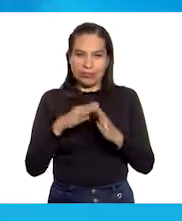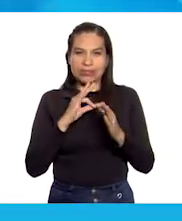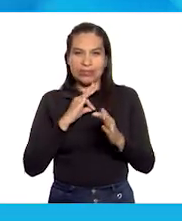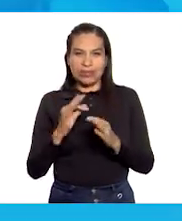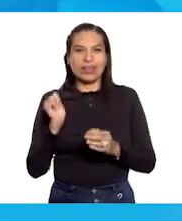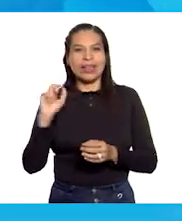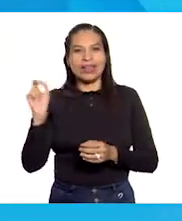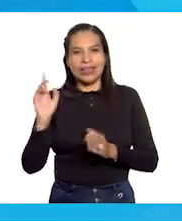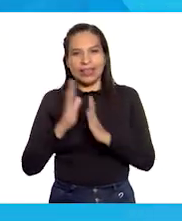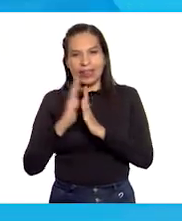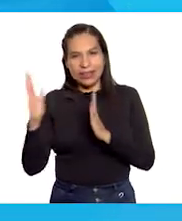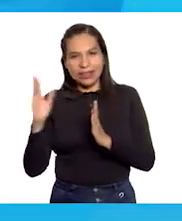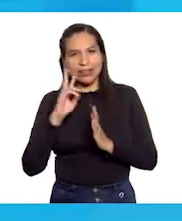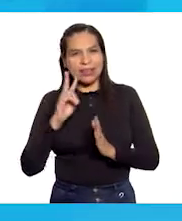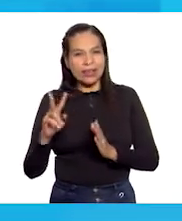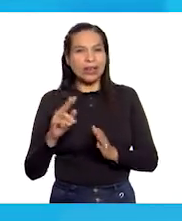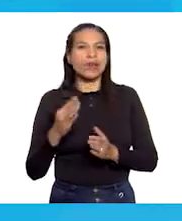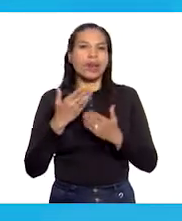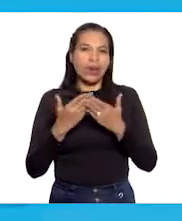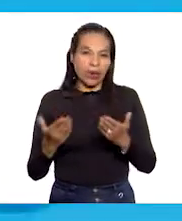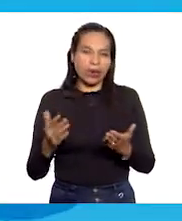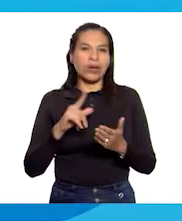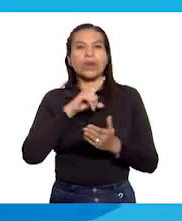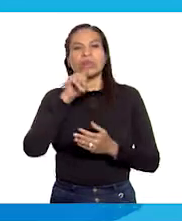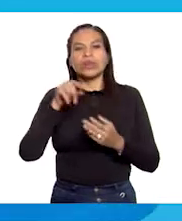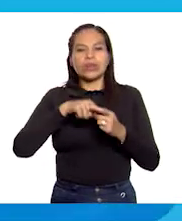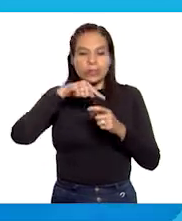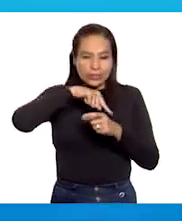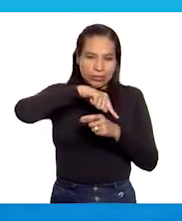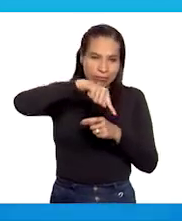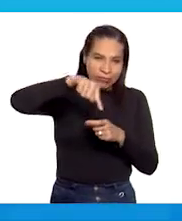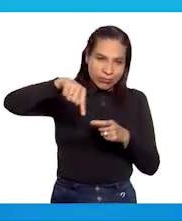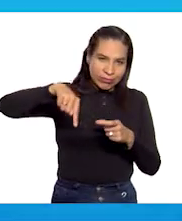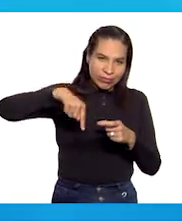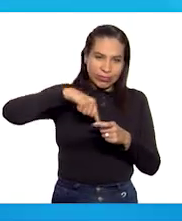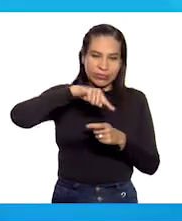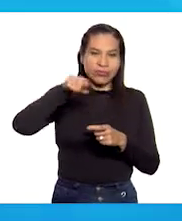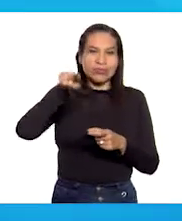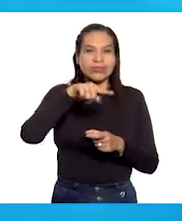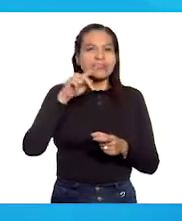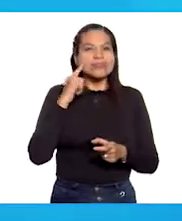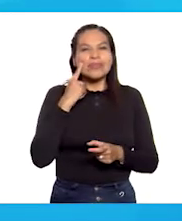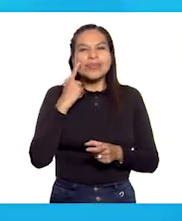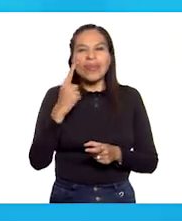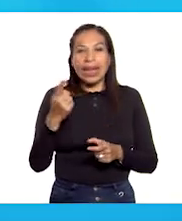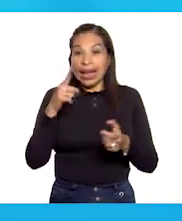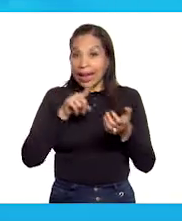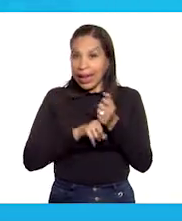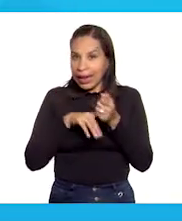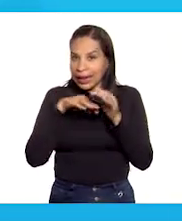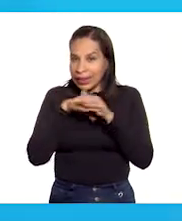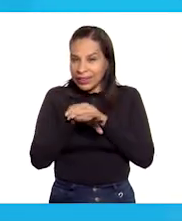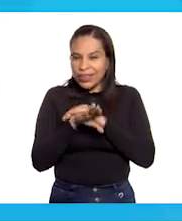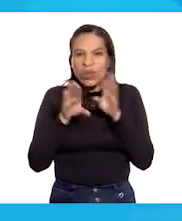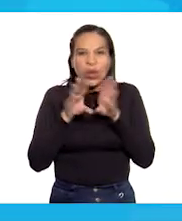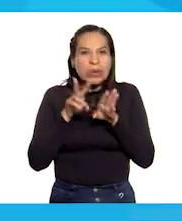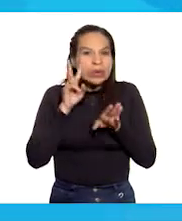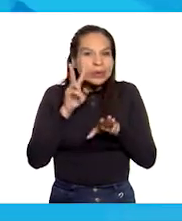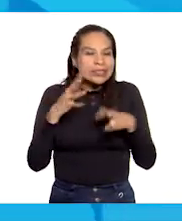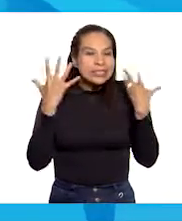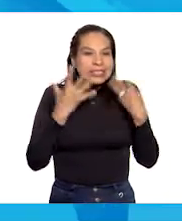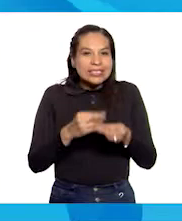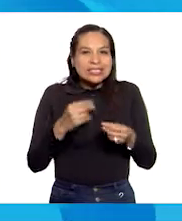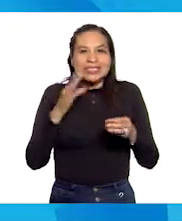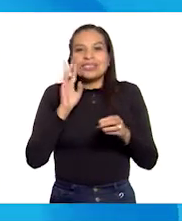derecha, a la derecha. Y ahora me voy a dar toda la vuelta para que veas desde dentro cómo se ve el vitral